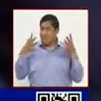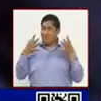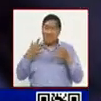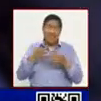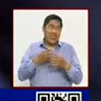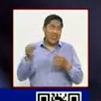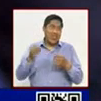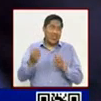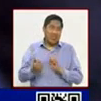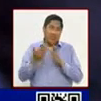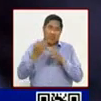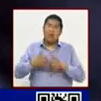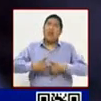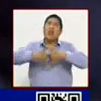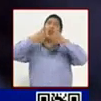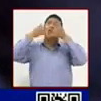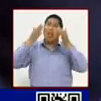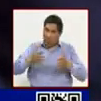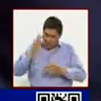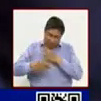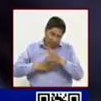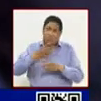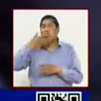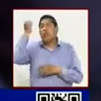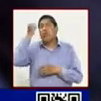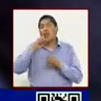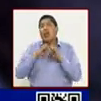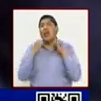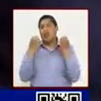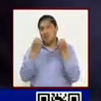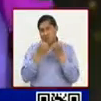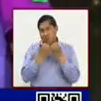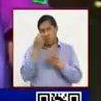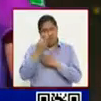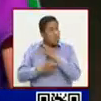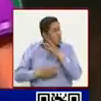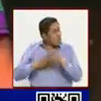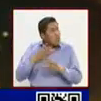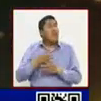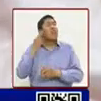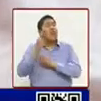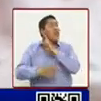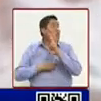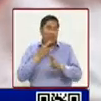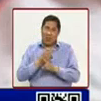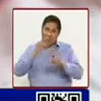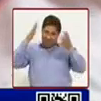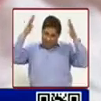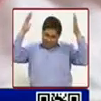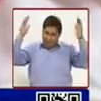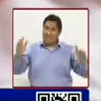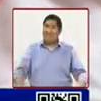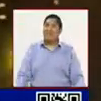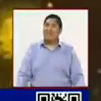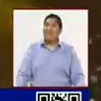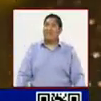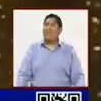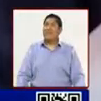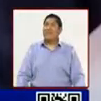al frente de los campeones del mundo, del mejor equipo que existe en el universo y en el mundo.